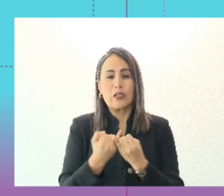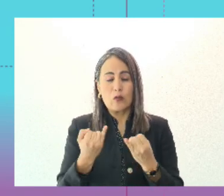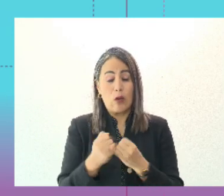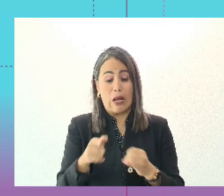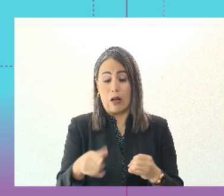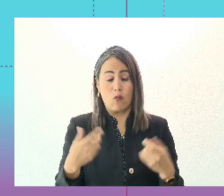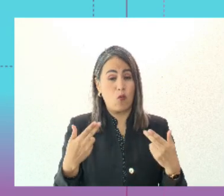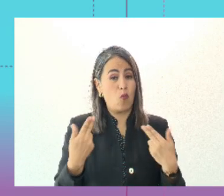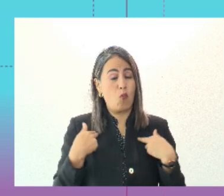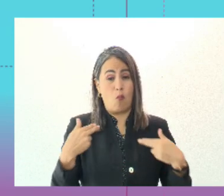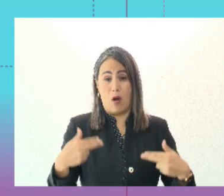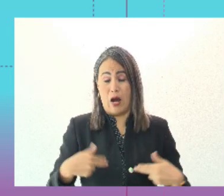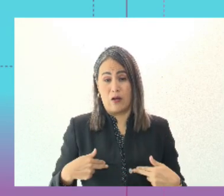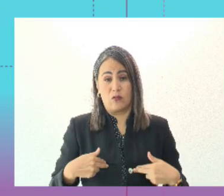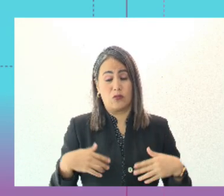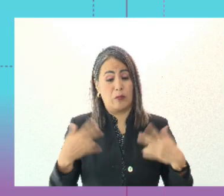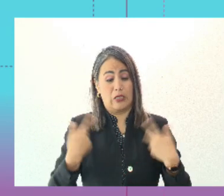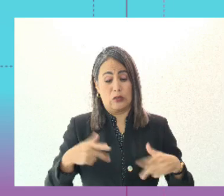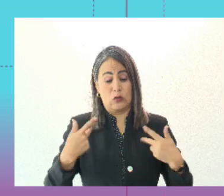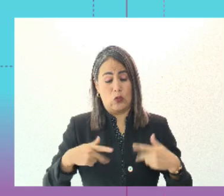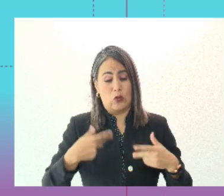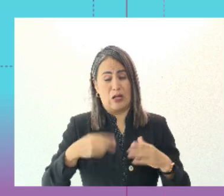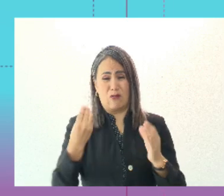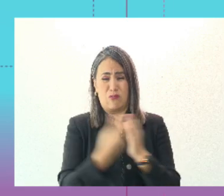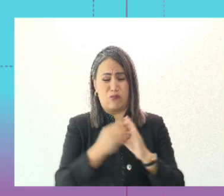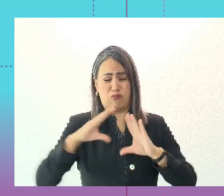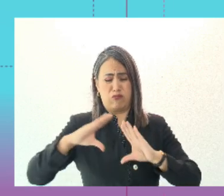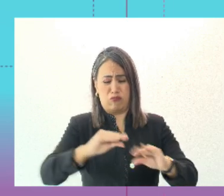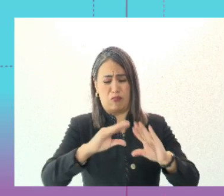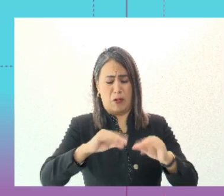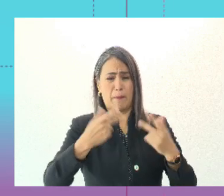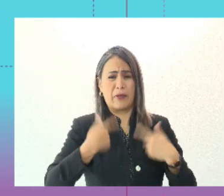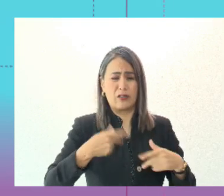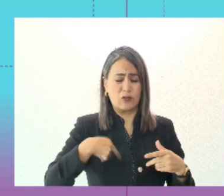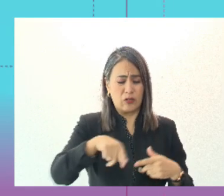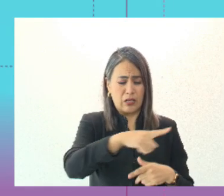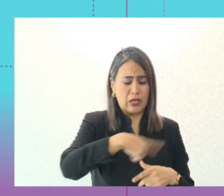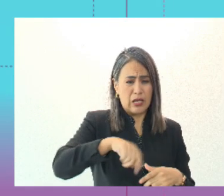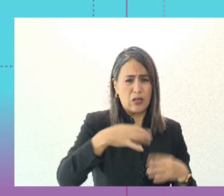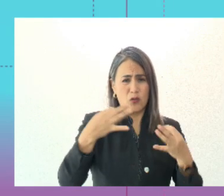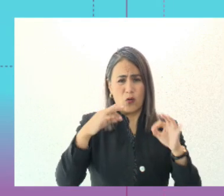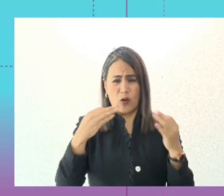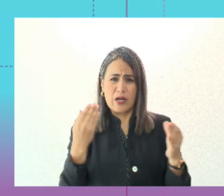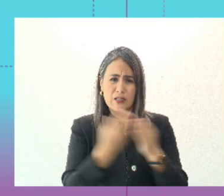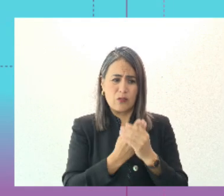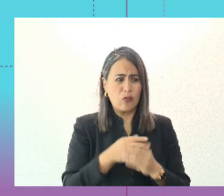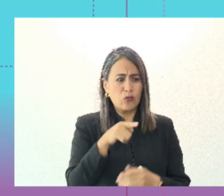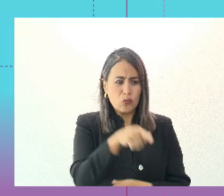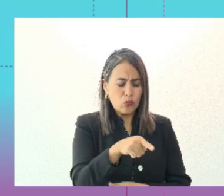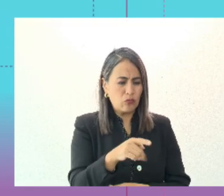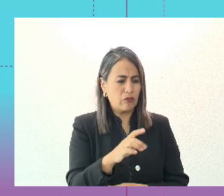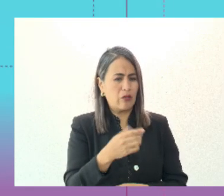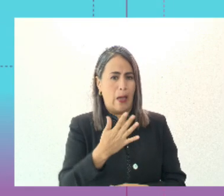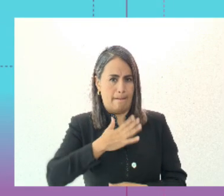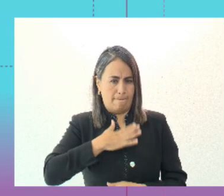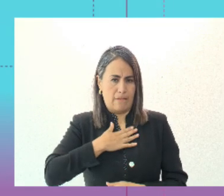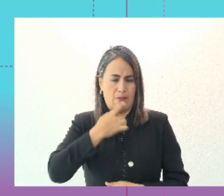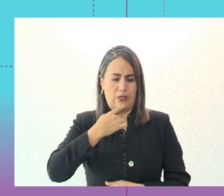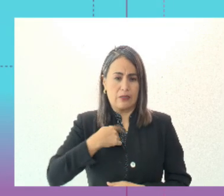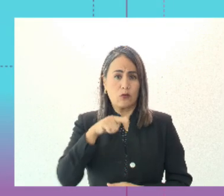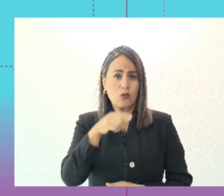humano interdisciplinario. O sea, mis archivistas me decían, Raúl, si tú no fueras abogado, nos hubieran hecho trizas en la